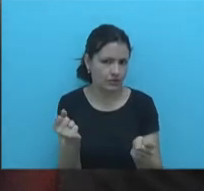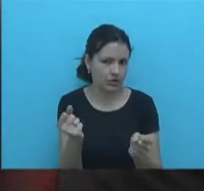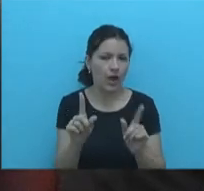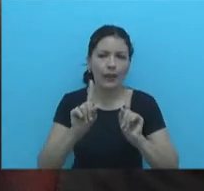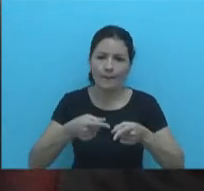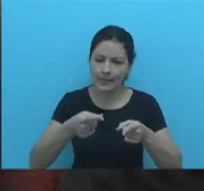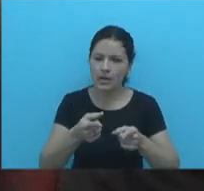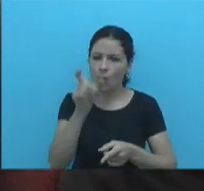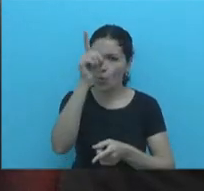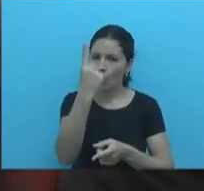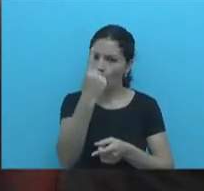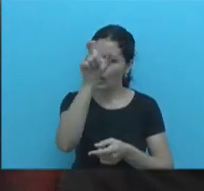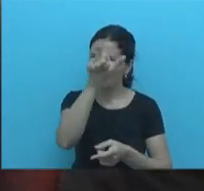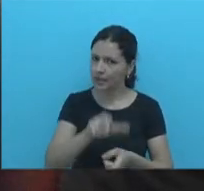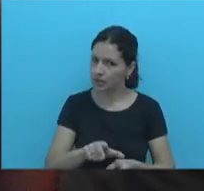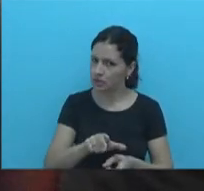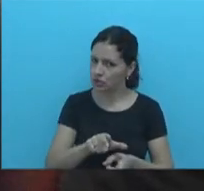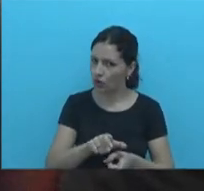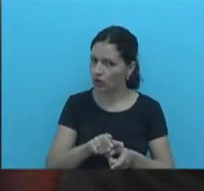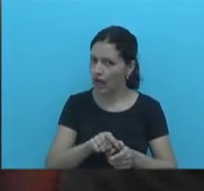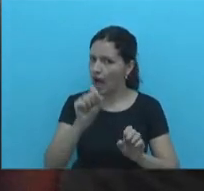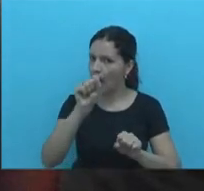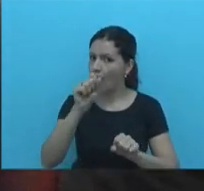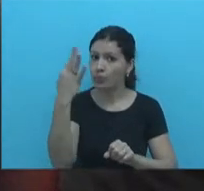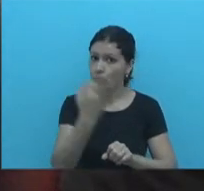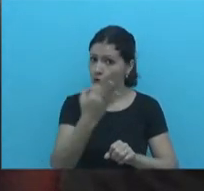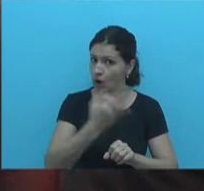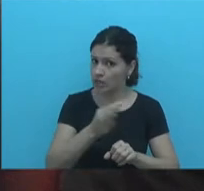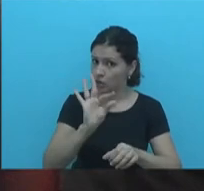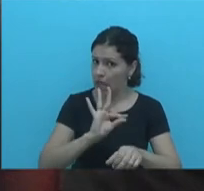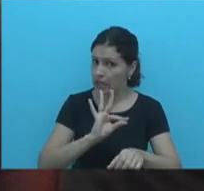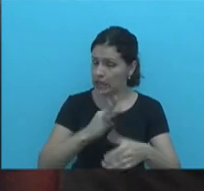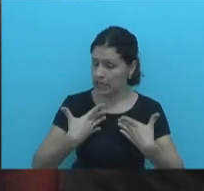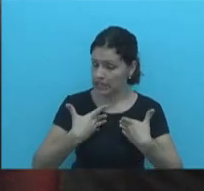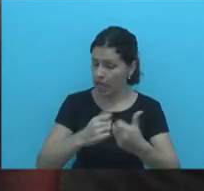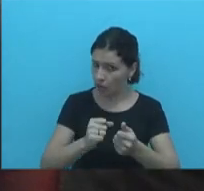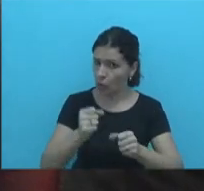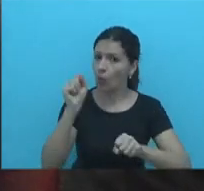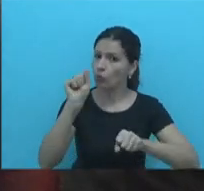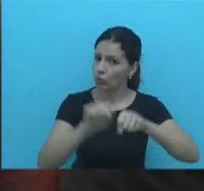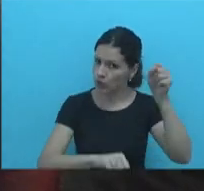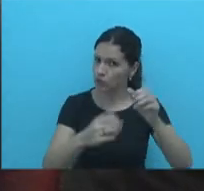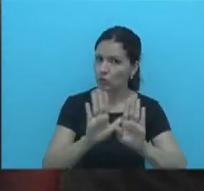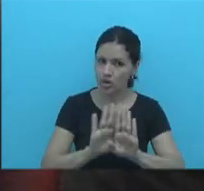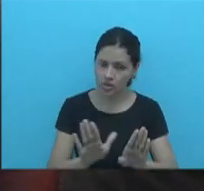un trabajador de la salud con capacitación y titulación perteneciente dentro del establecimiento